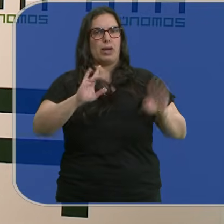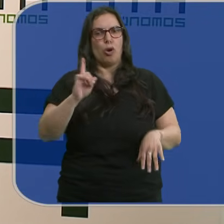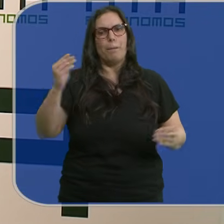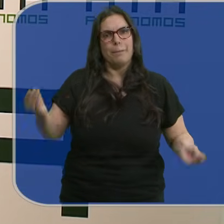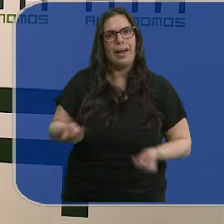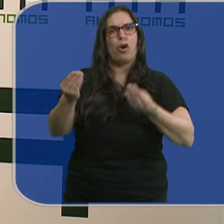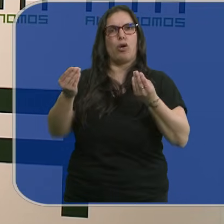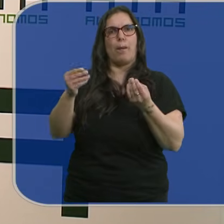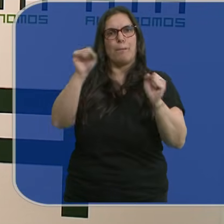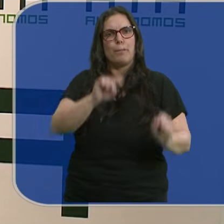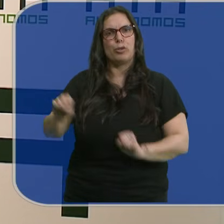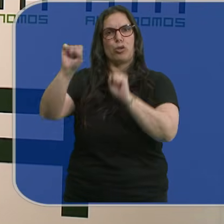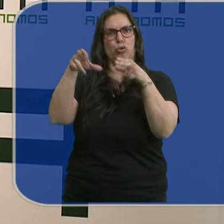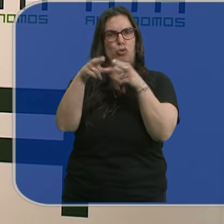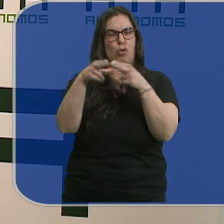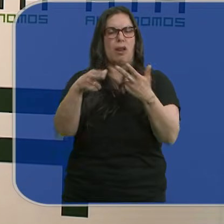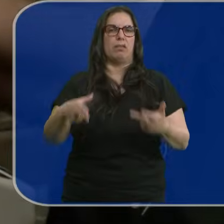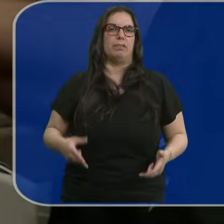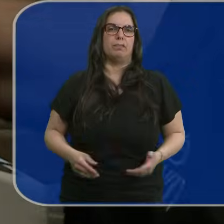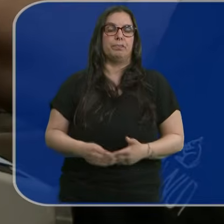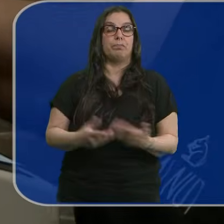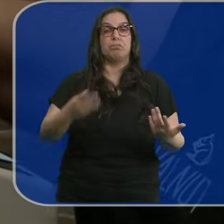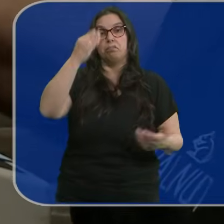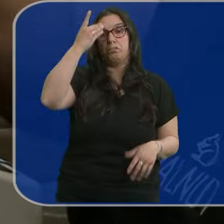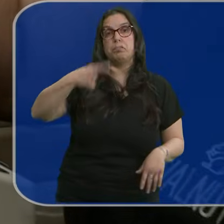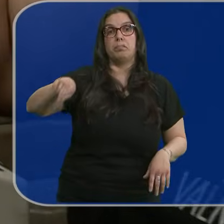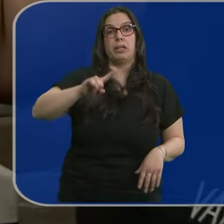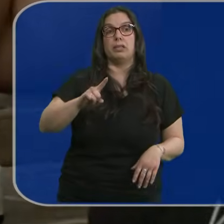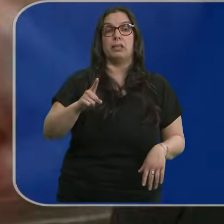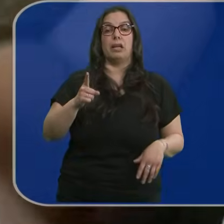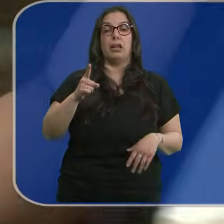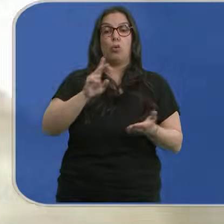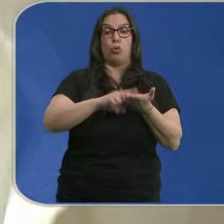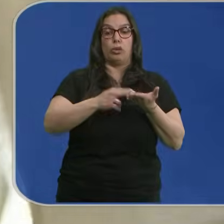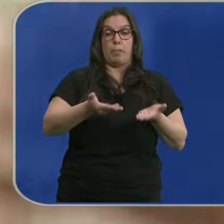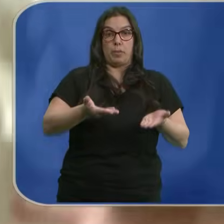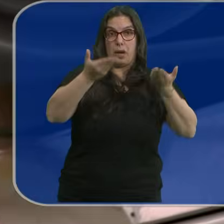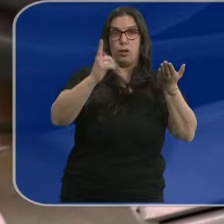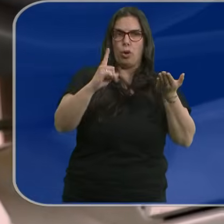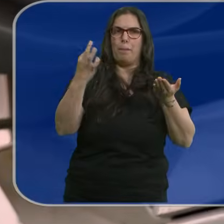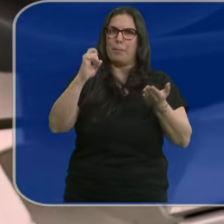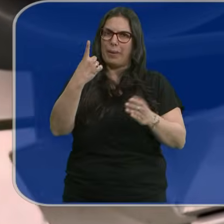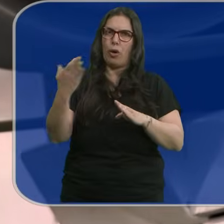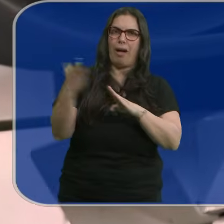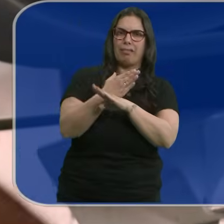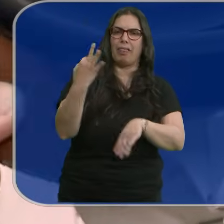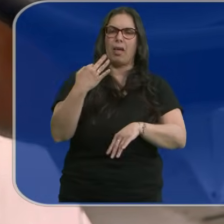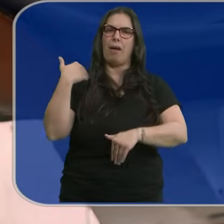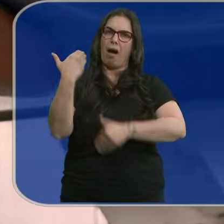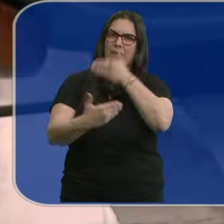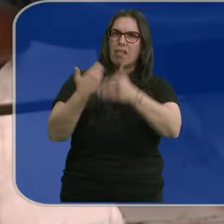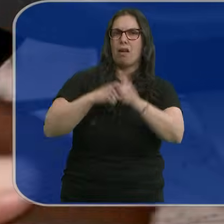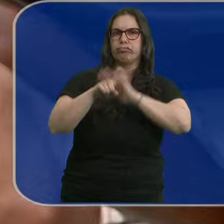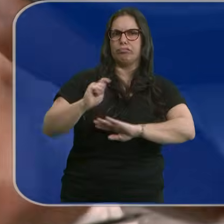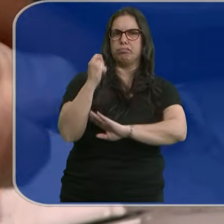de mejorar la protección social que tenemos. Y consideran que antes de subir las cuotas se debe avanzar en